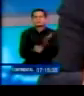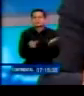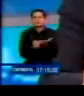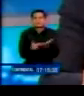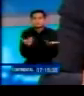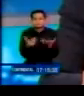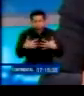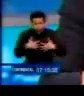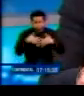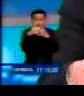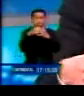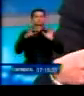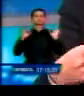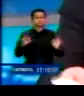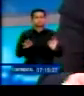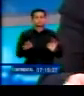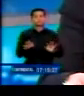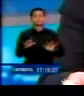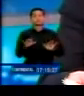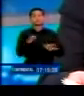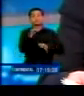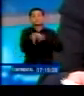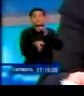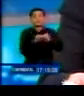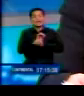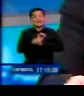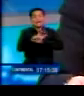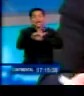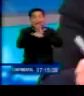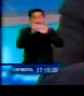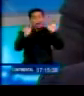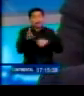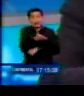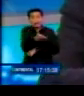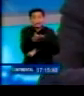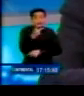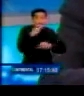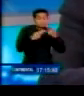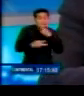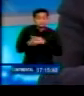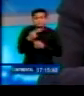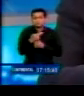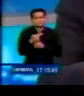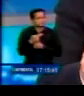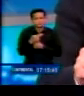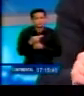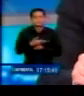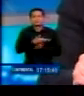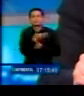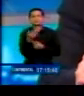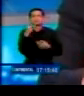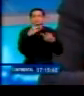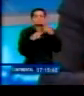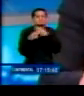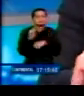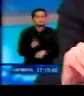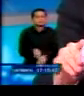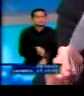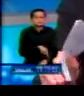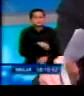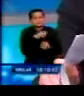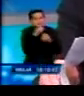sólida, pero para desmentir esos rumores recurrentes y sistemáticos